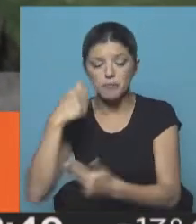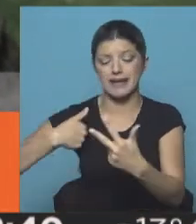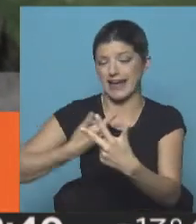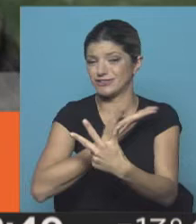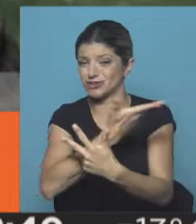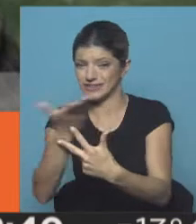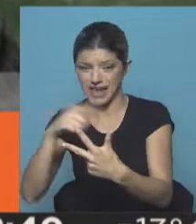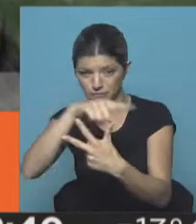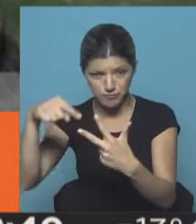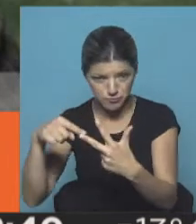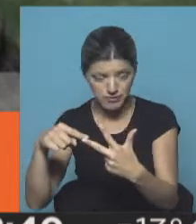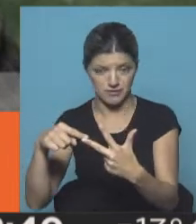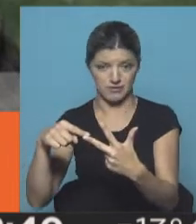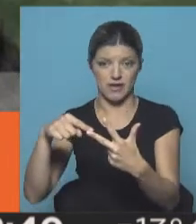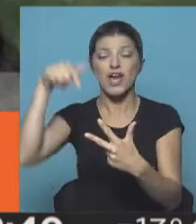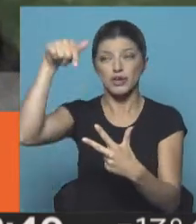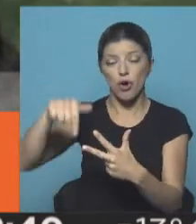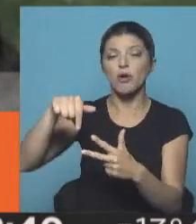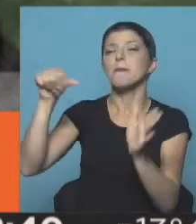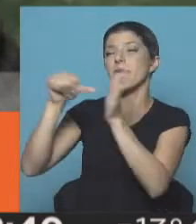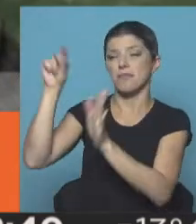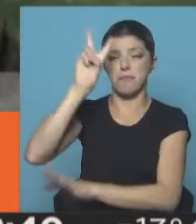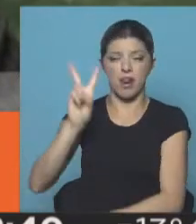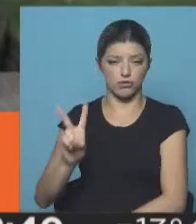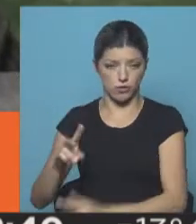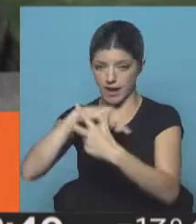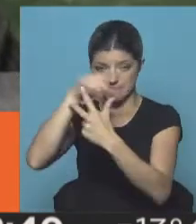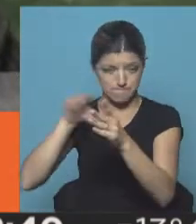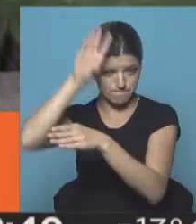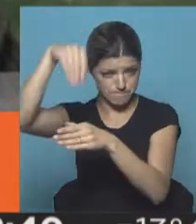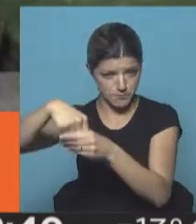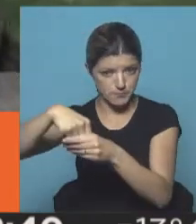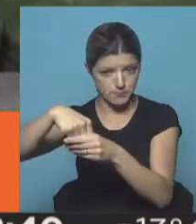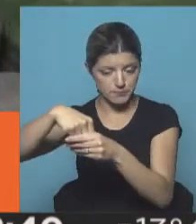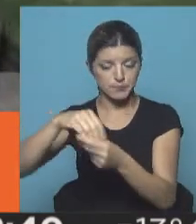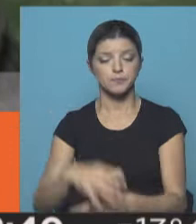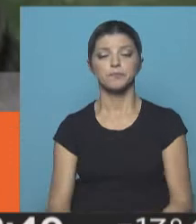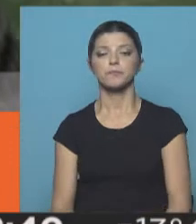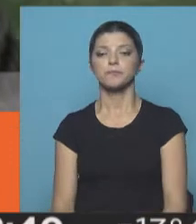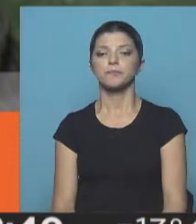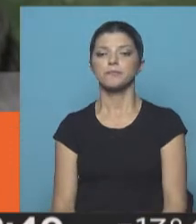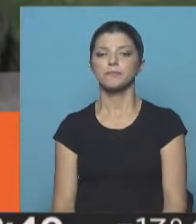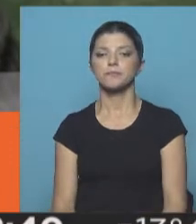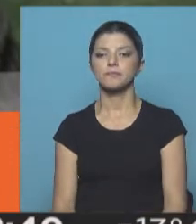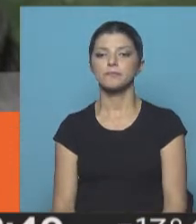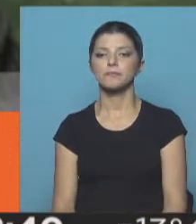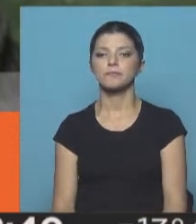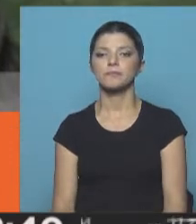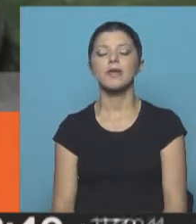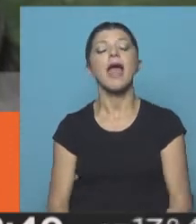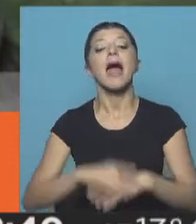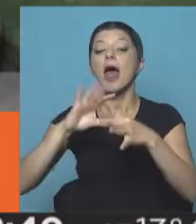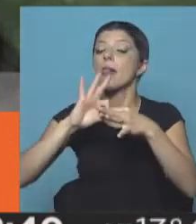que vive el amigo país de Venezuela. La plena vigencia de la democracia requiere